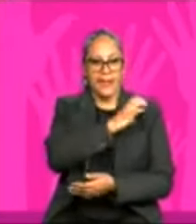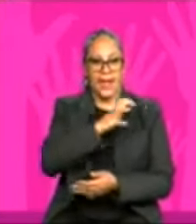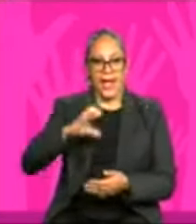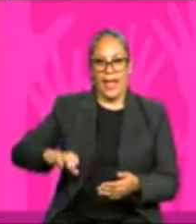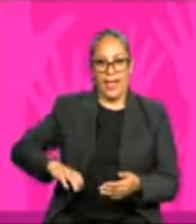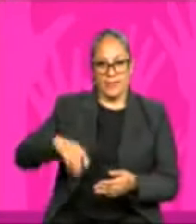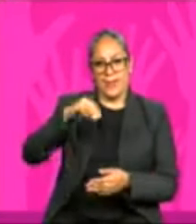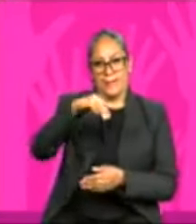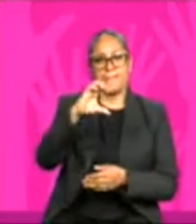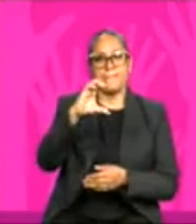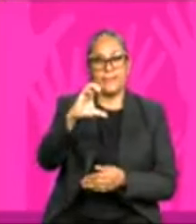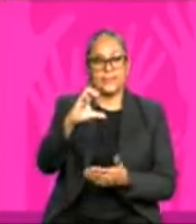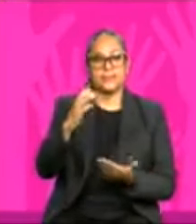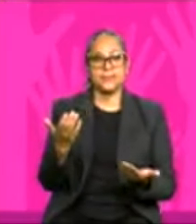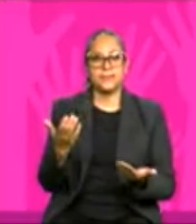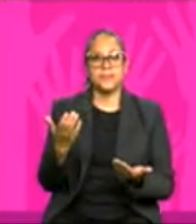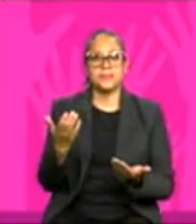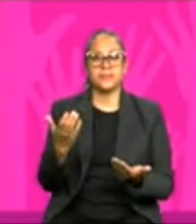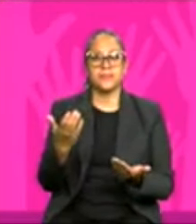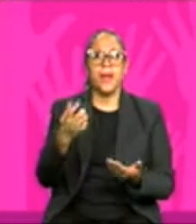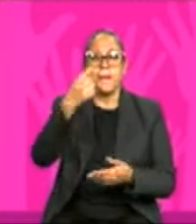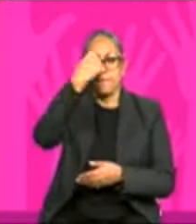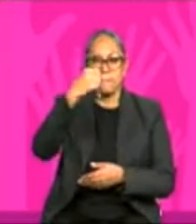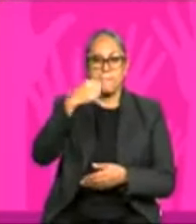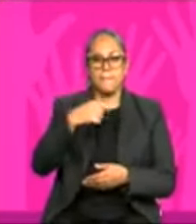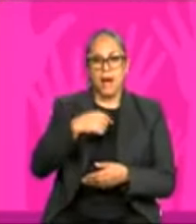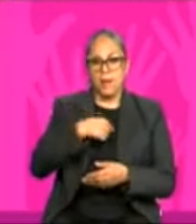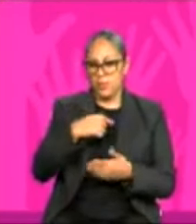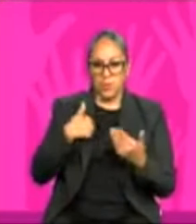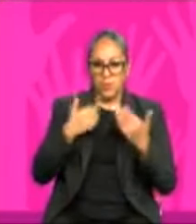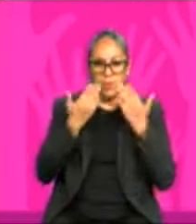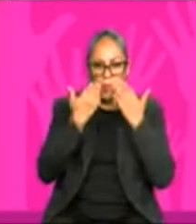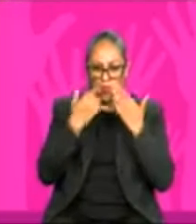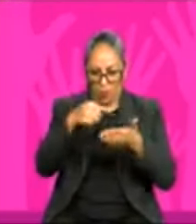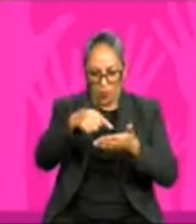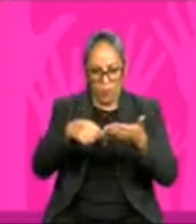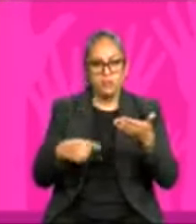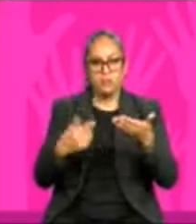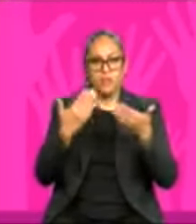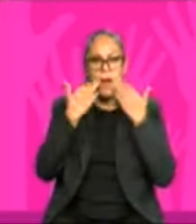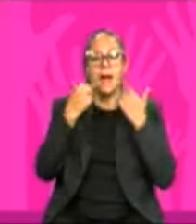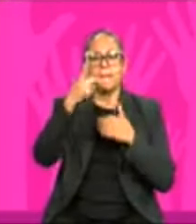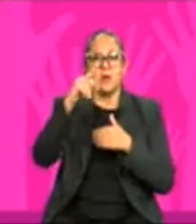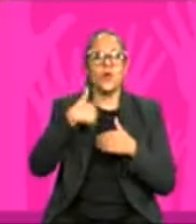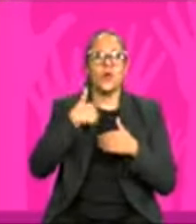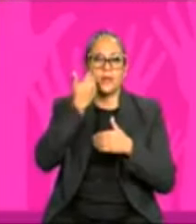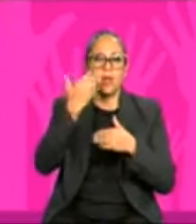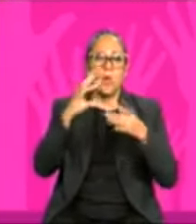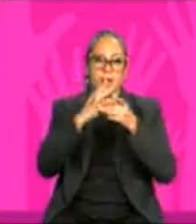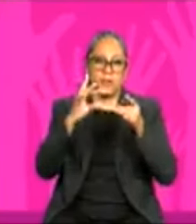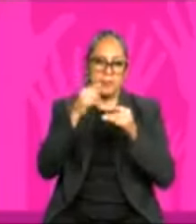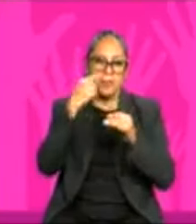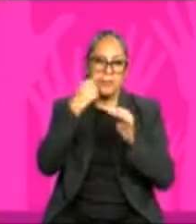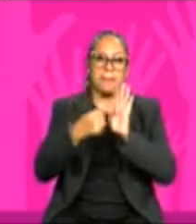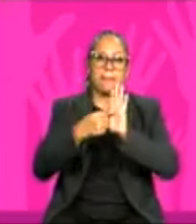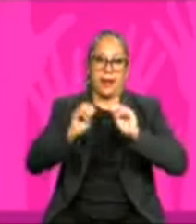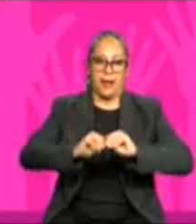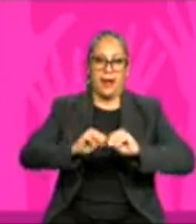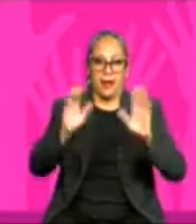MC lo toma, que y además para mí no lo tenía aquí yo en mi discurso, pero sí lo quiero explicar al pueblo. Es